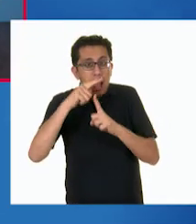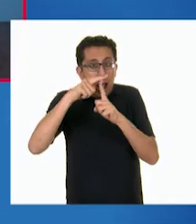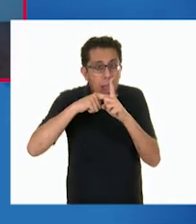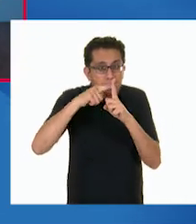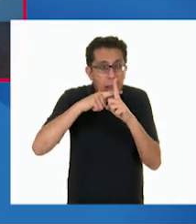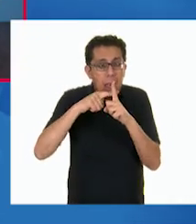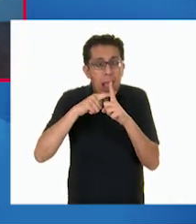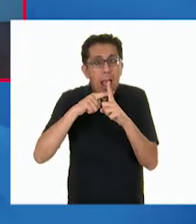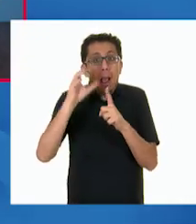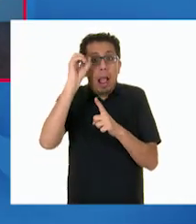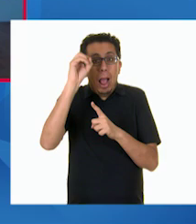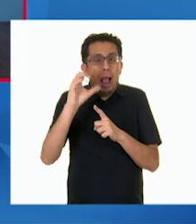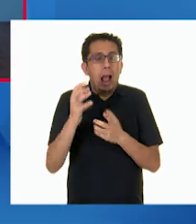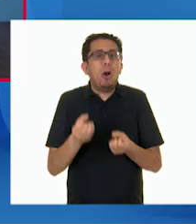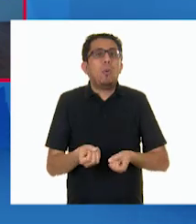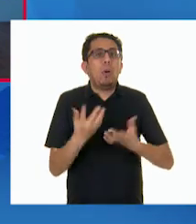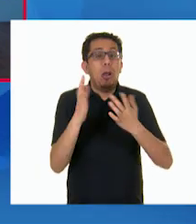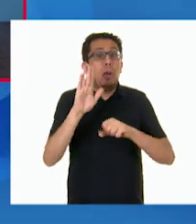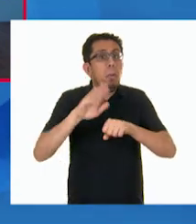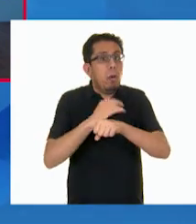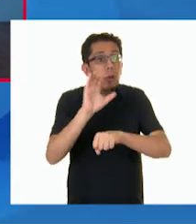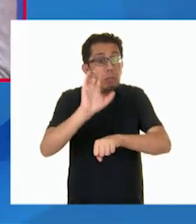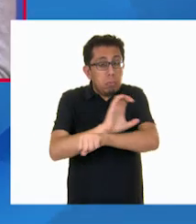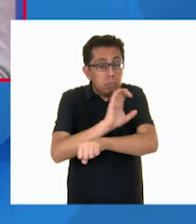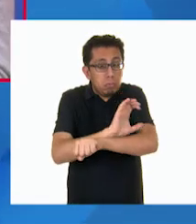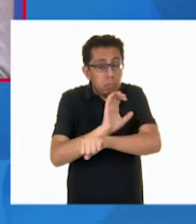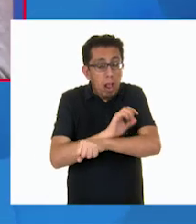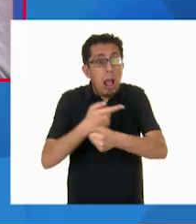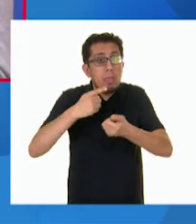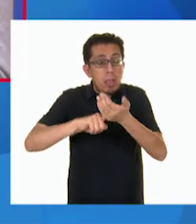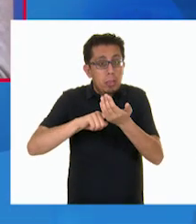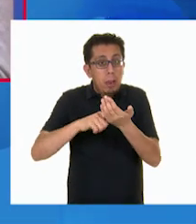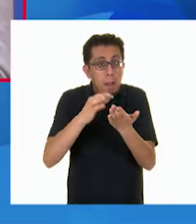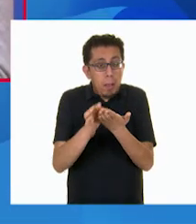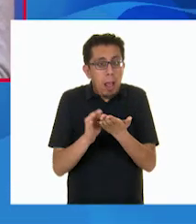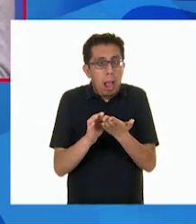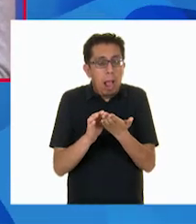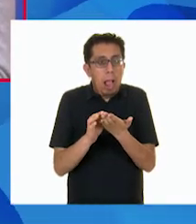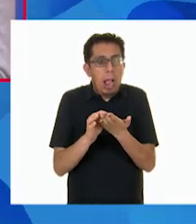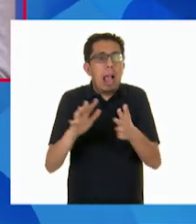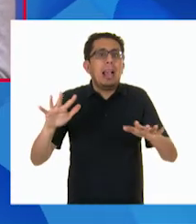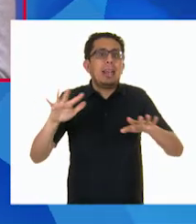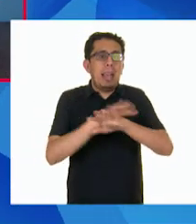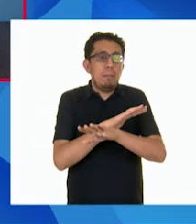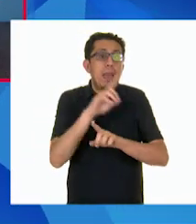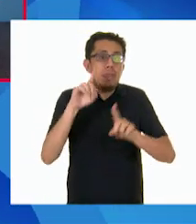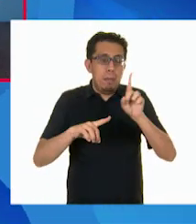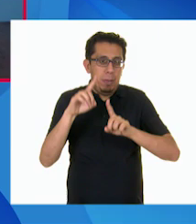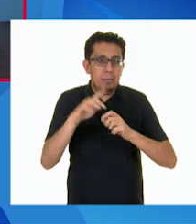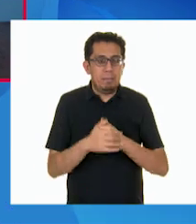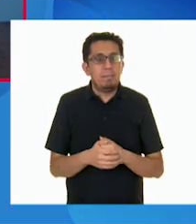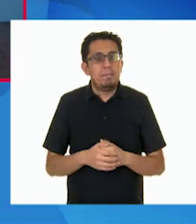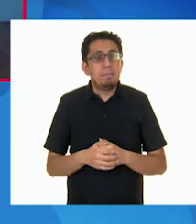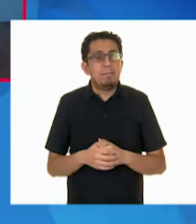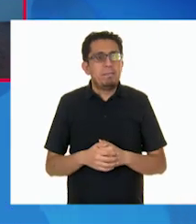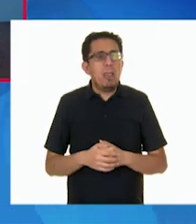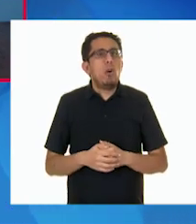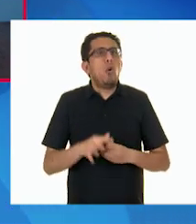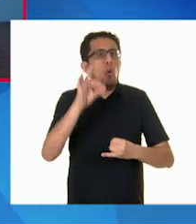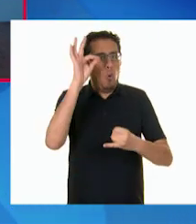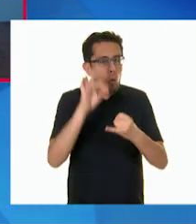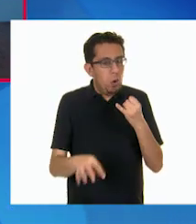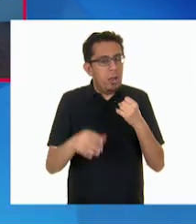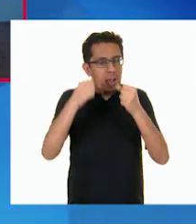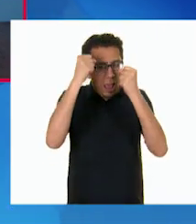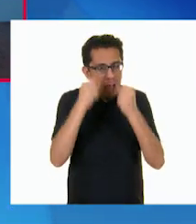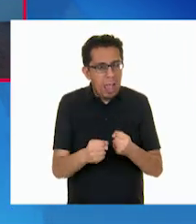encuentro porque la velocidad a la que viaja la electricidad en el metal va a cambiar dependiendo de la temperatura. Finalmente, seguramente hoy en